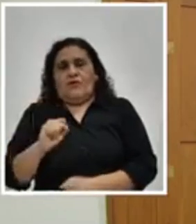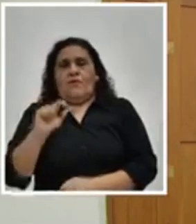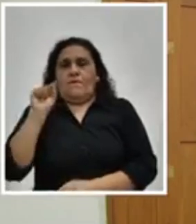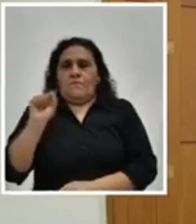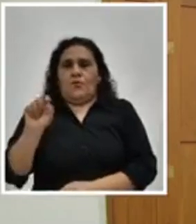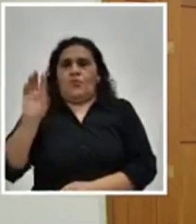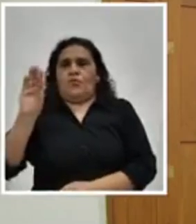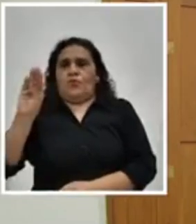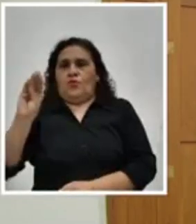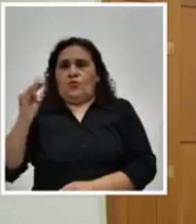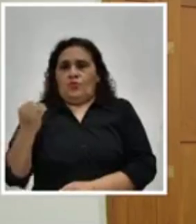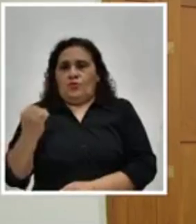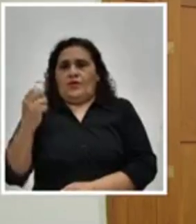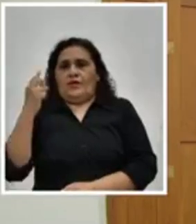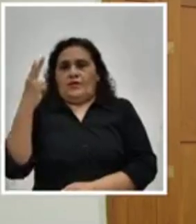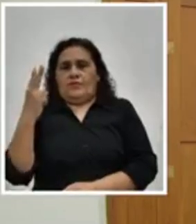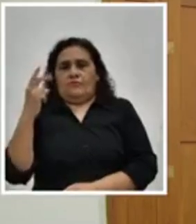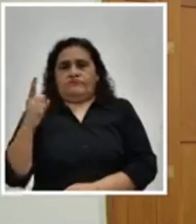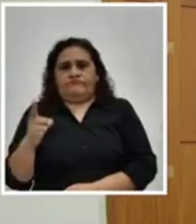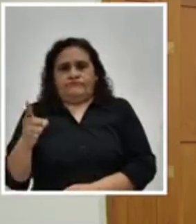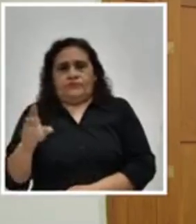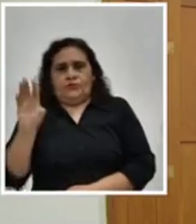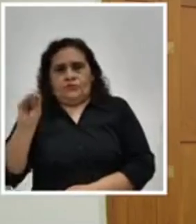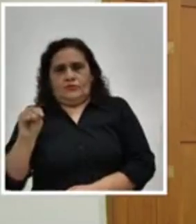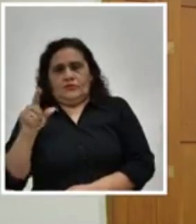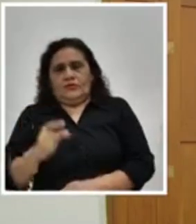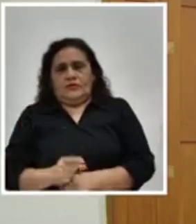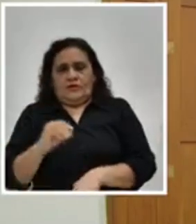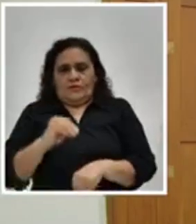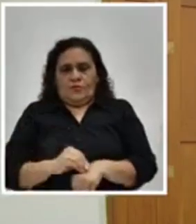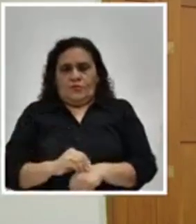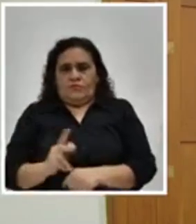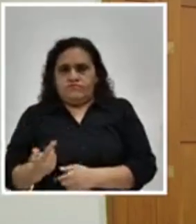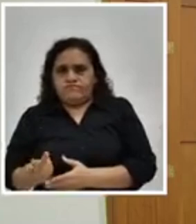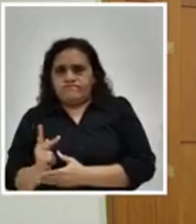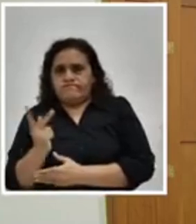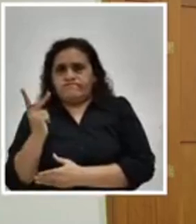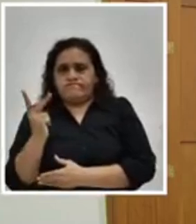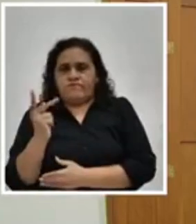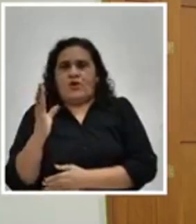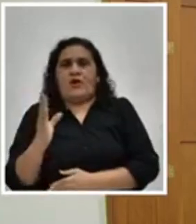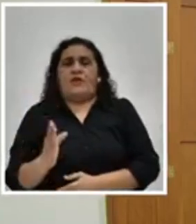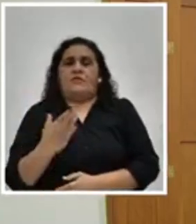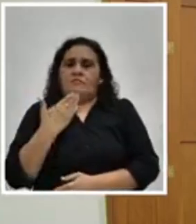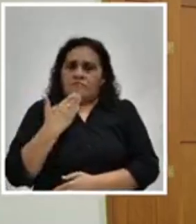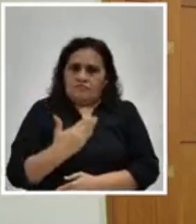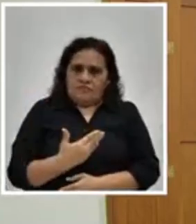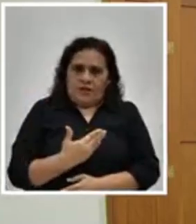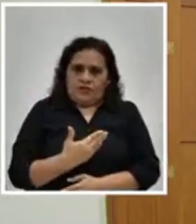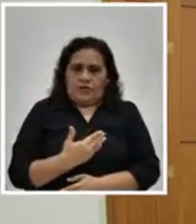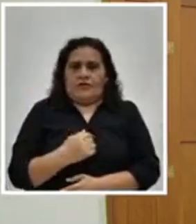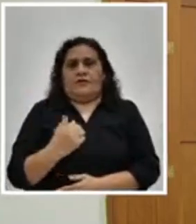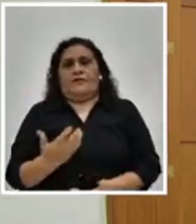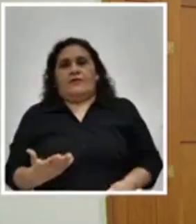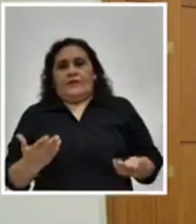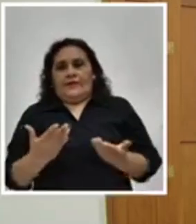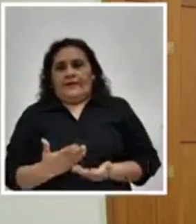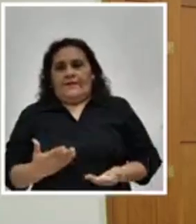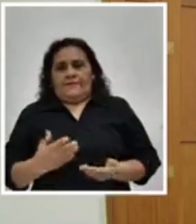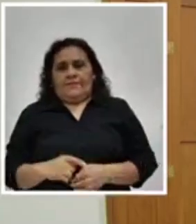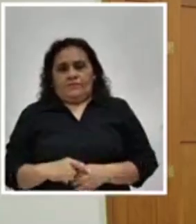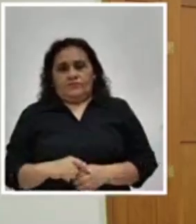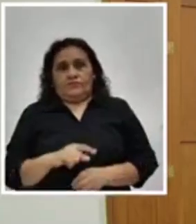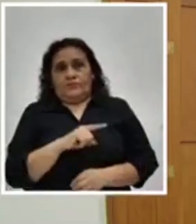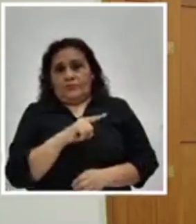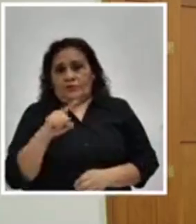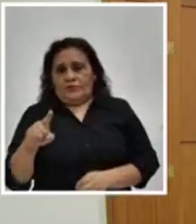4.861.92 metros cuadrados, se le colocó pasto natural y se realizó el terraceo